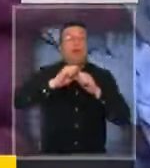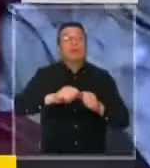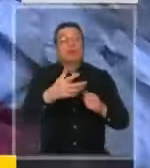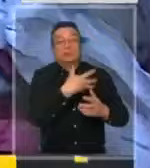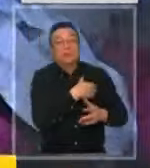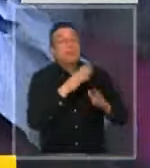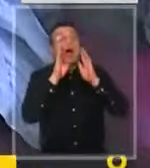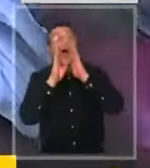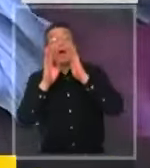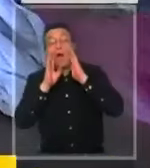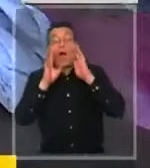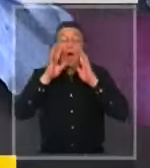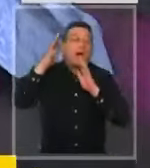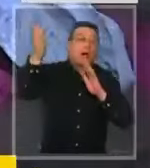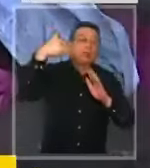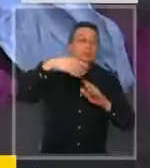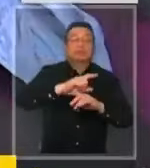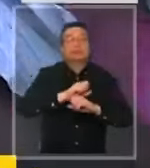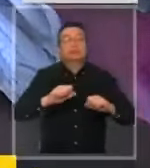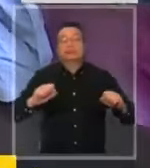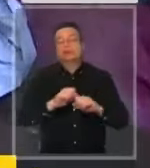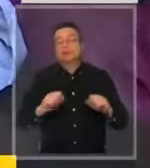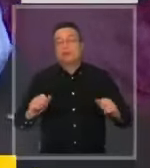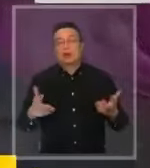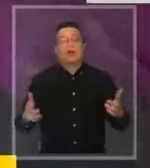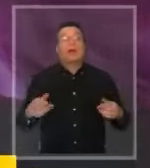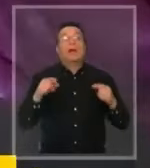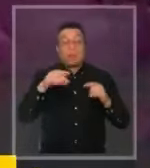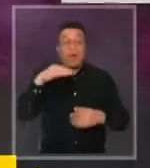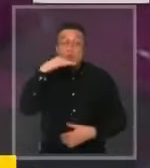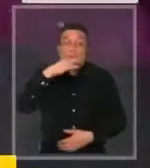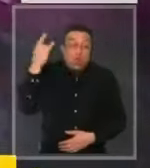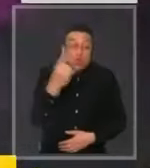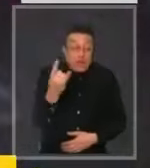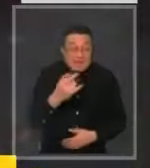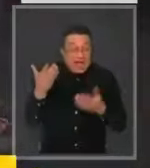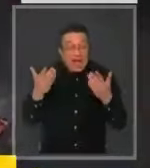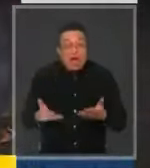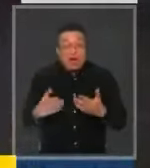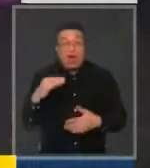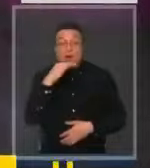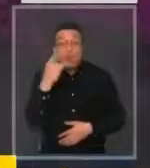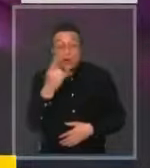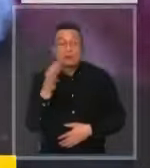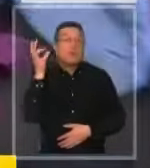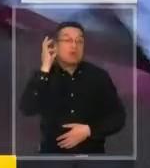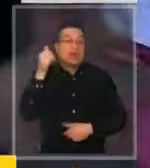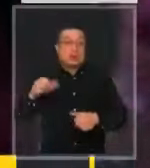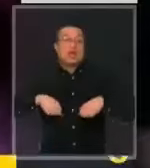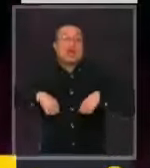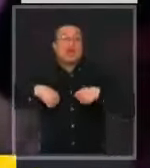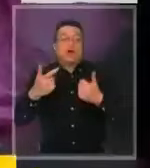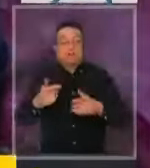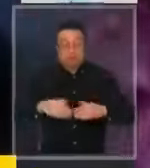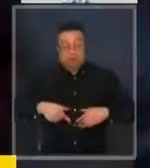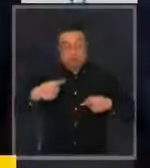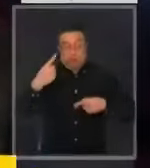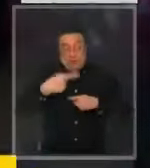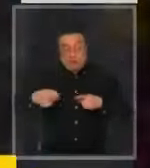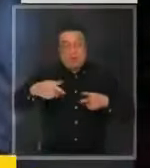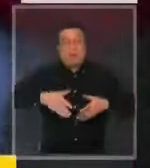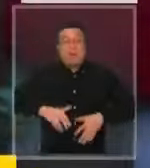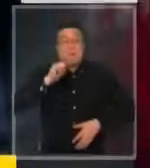gritado, pero no nos ha escuchado. Lo preocupante, la urgencia ahora en este momento es esta joven que va a dar a luz ya. Esta semana,